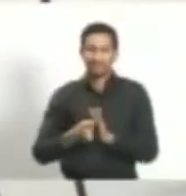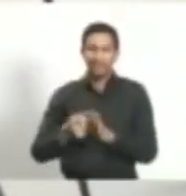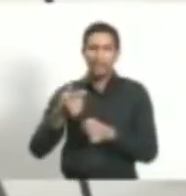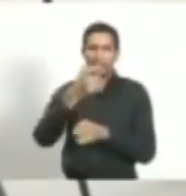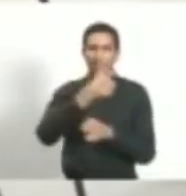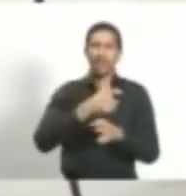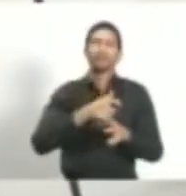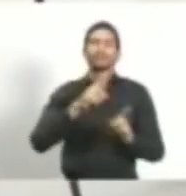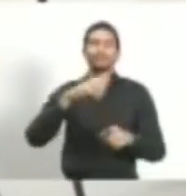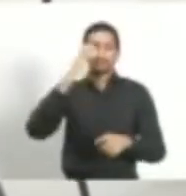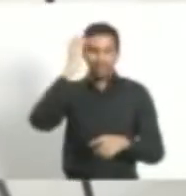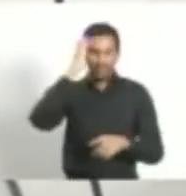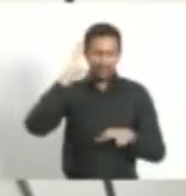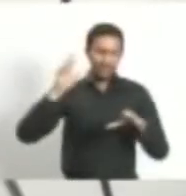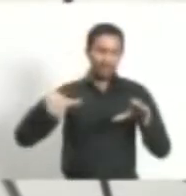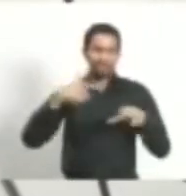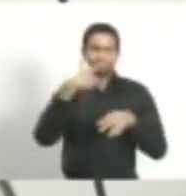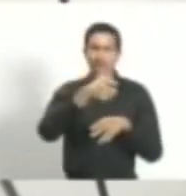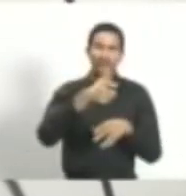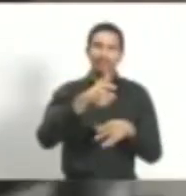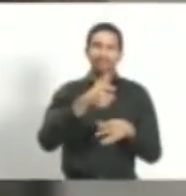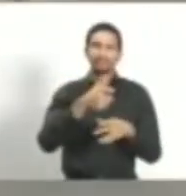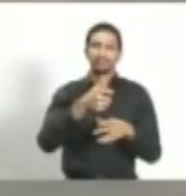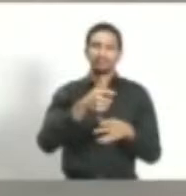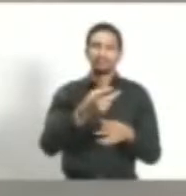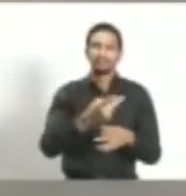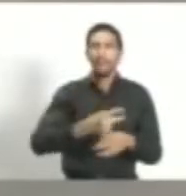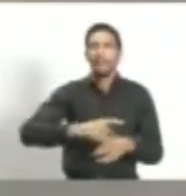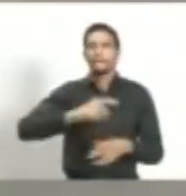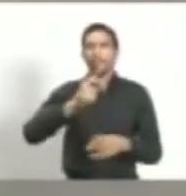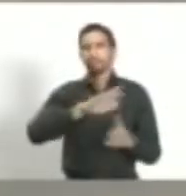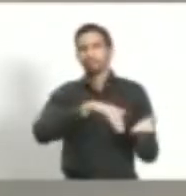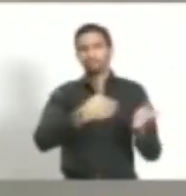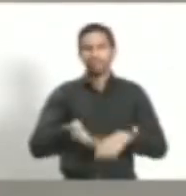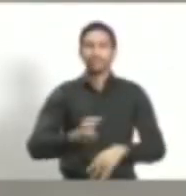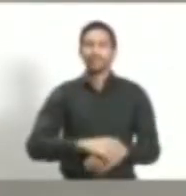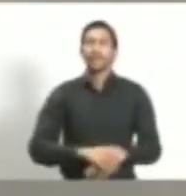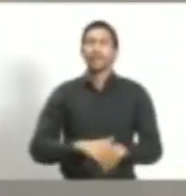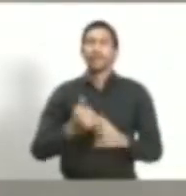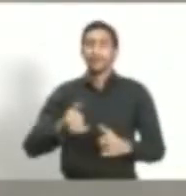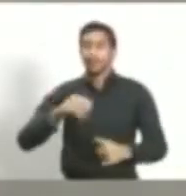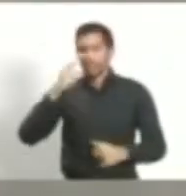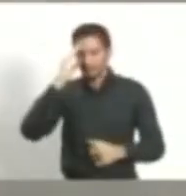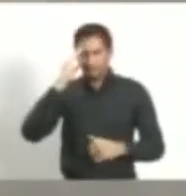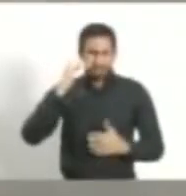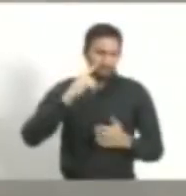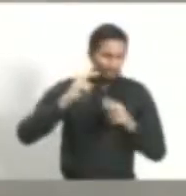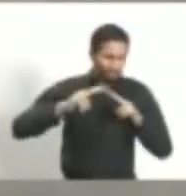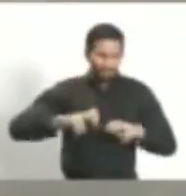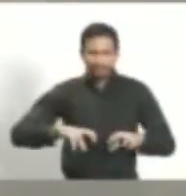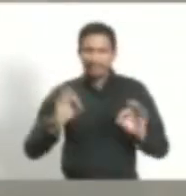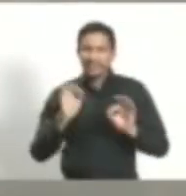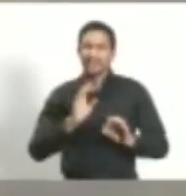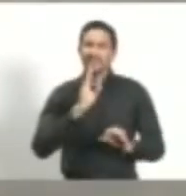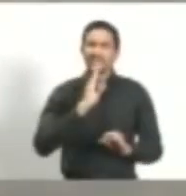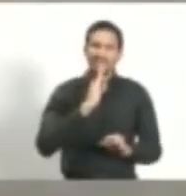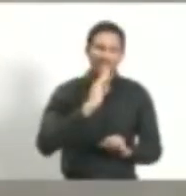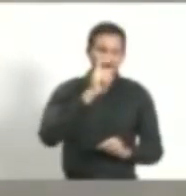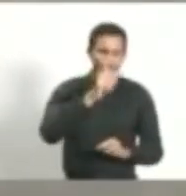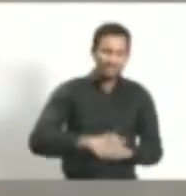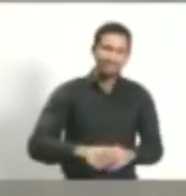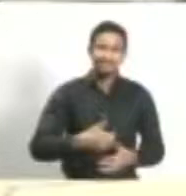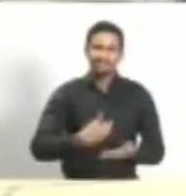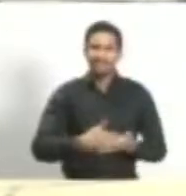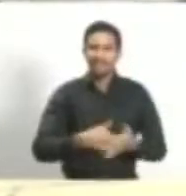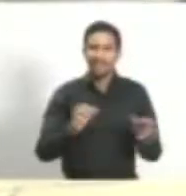la cabeza, el cual habría causado la muerte de manera inmediata. Hasta el momento, las autoridades no han logrado establecer la identidad de esta persona, cuyo